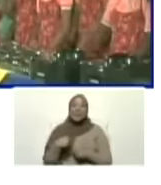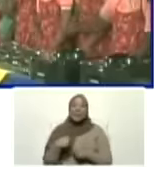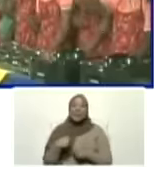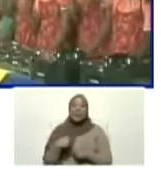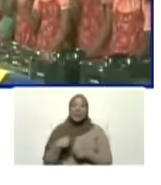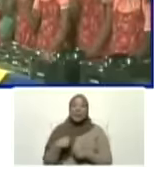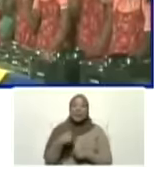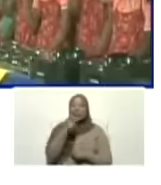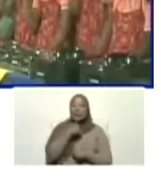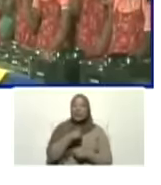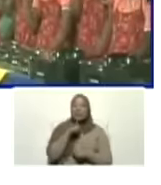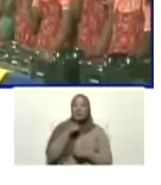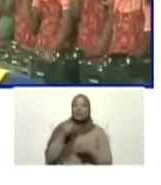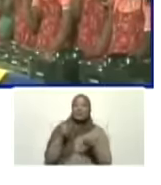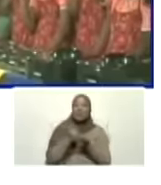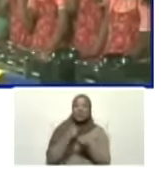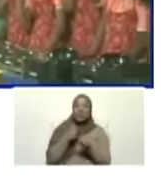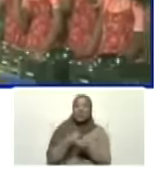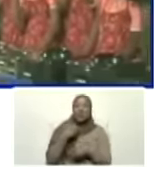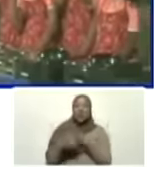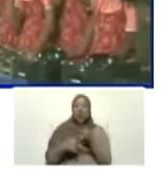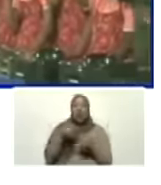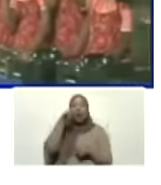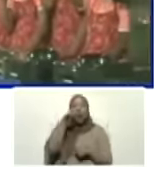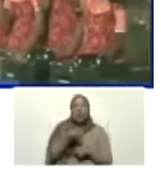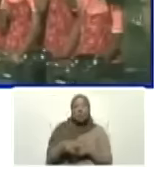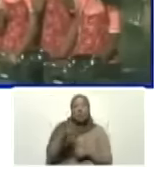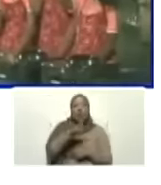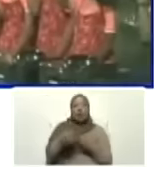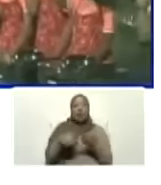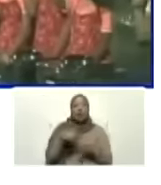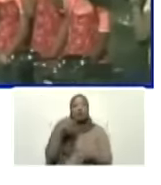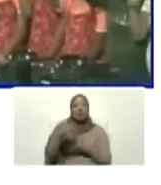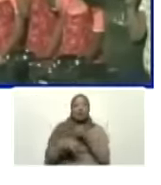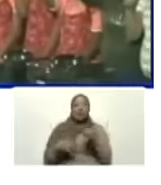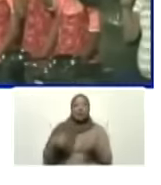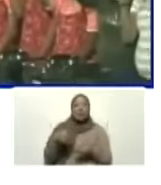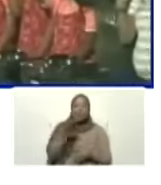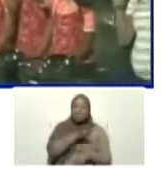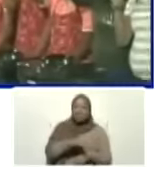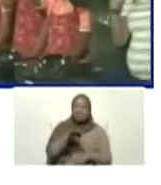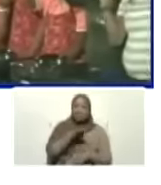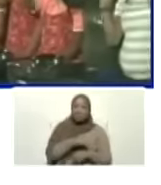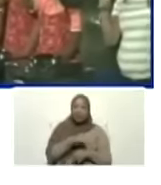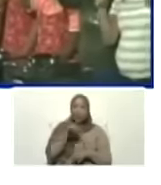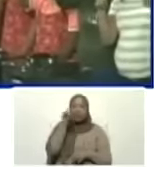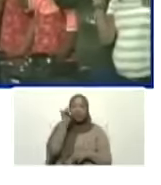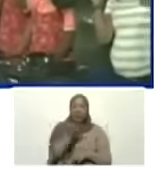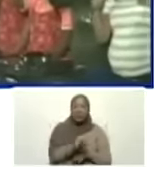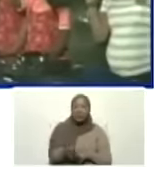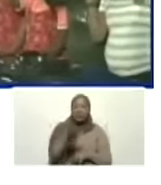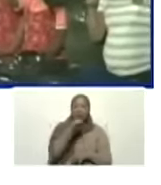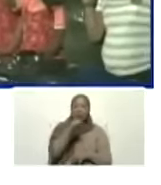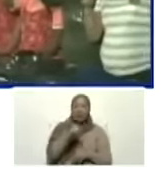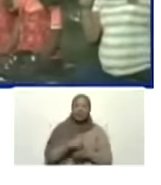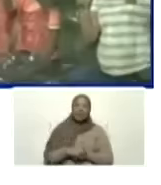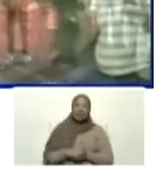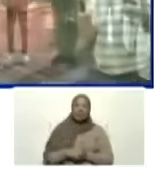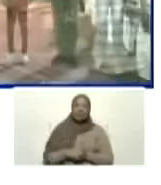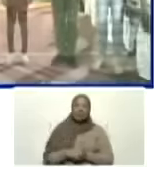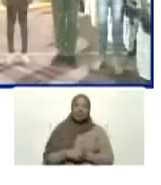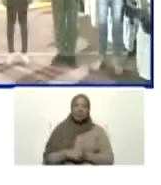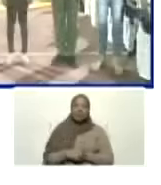al pueblo patriota, al pueblo nacionalista, al pueblo revolucionario, al pueblo socialista, al pueblo rebelde, al